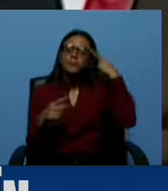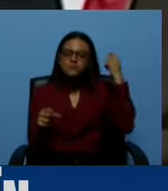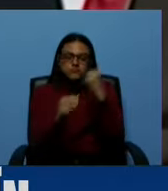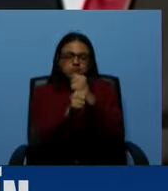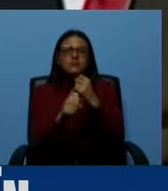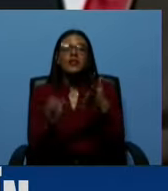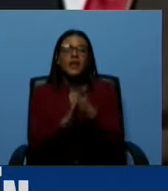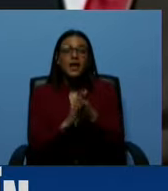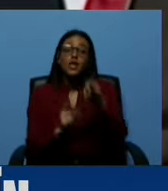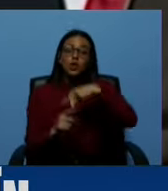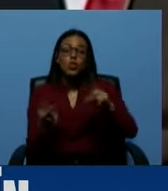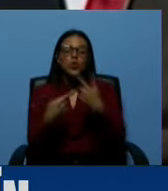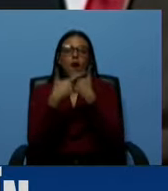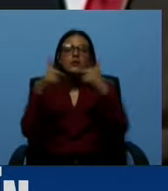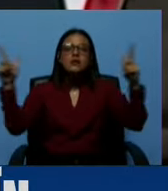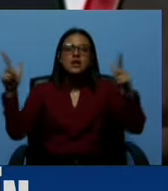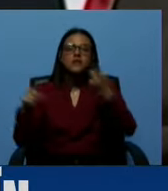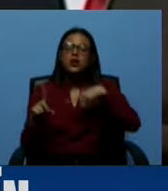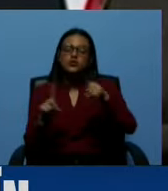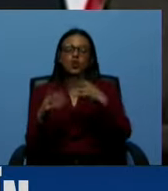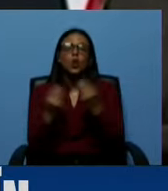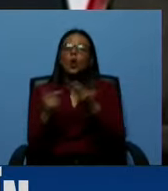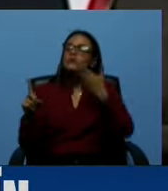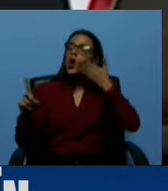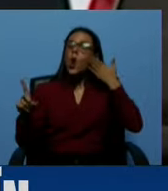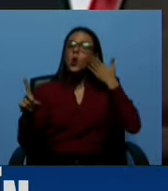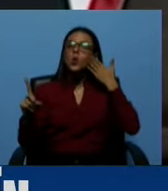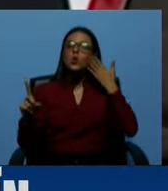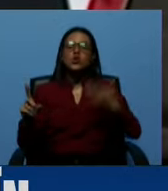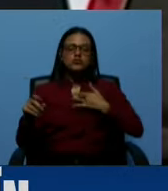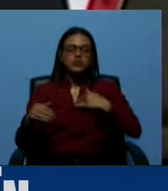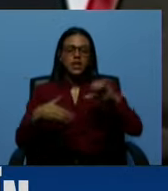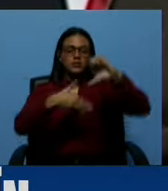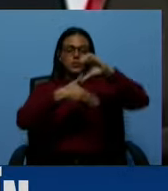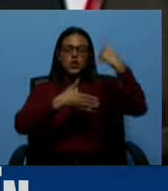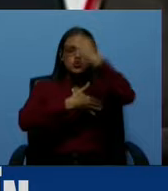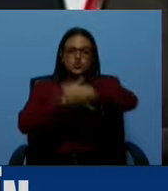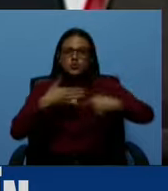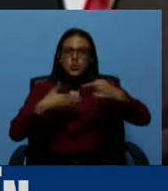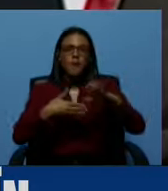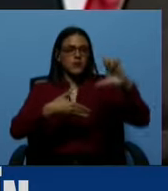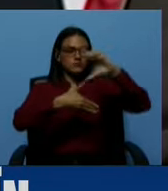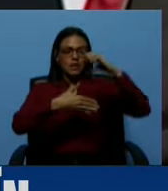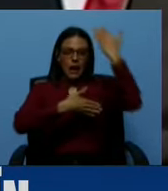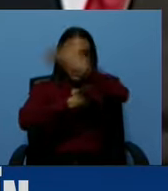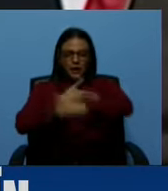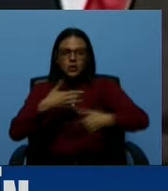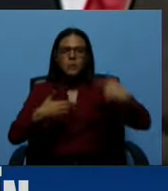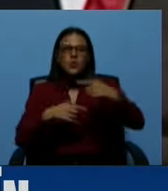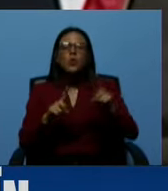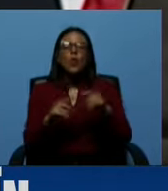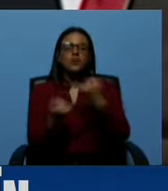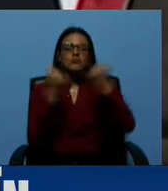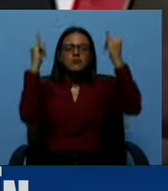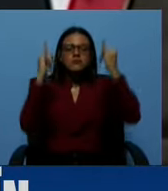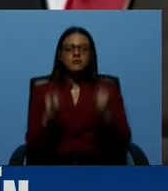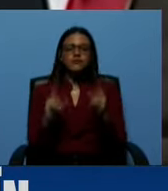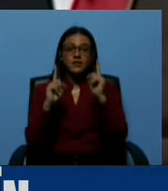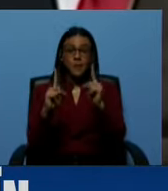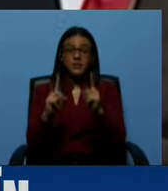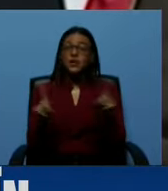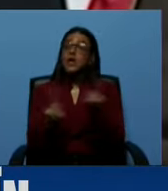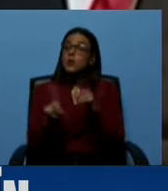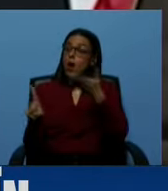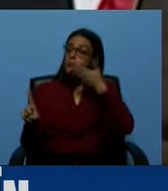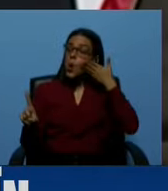lo que significa el orgullo de sentirnos suramericanos, latinoamericanos, independientes. Bueno, con ese orgullo